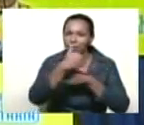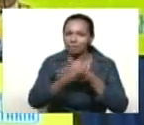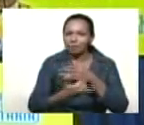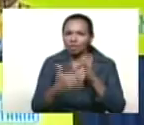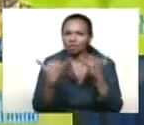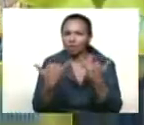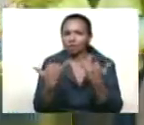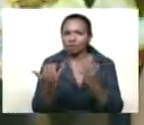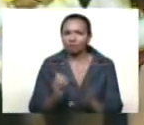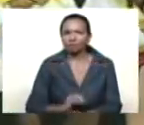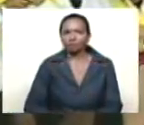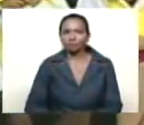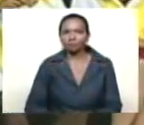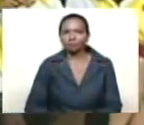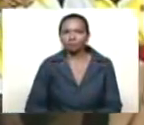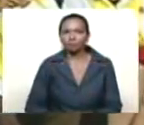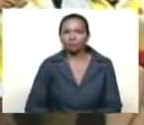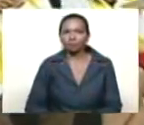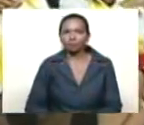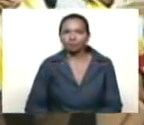estás proponiendo.